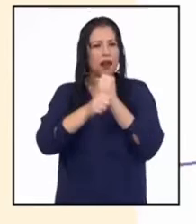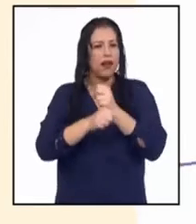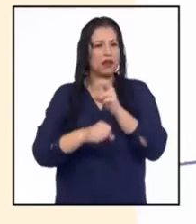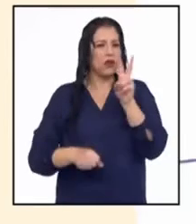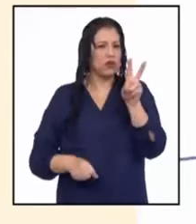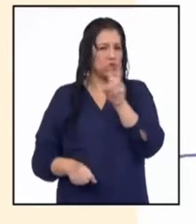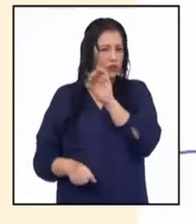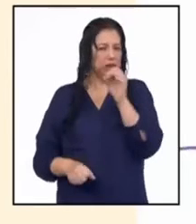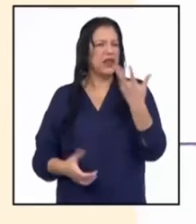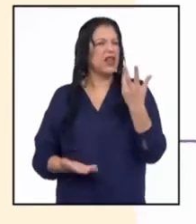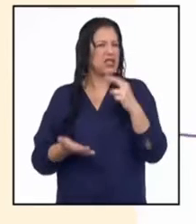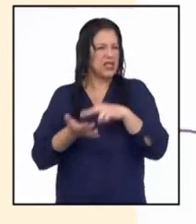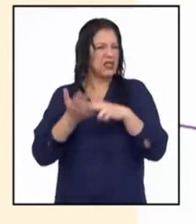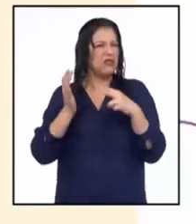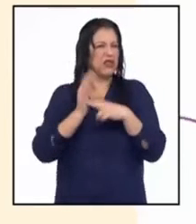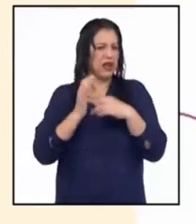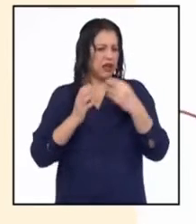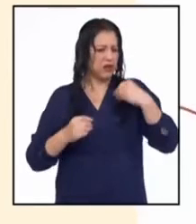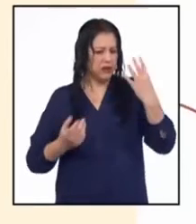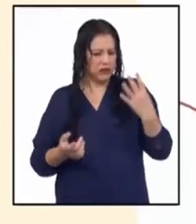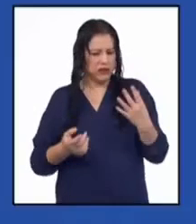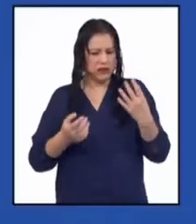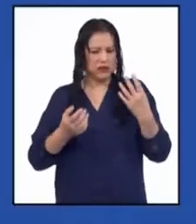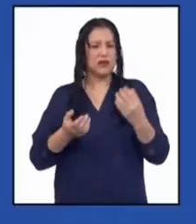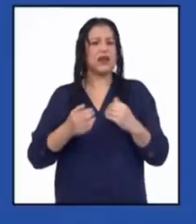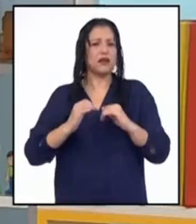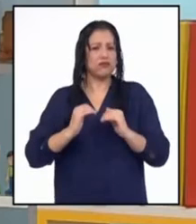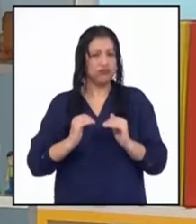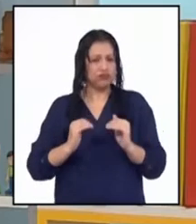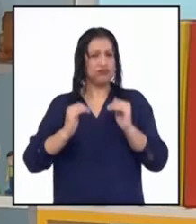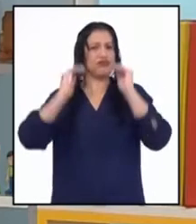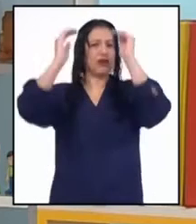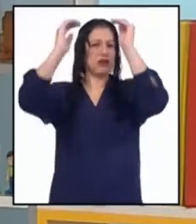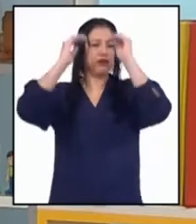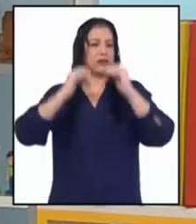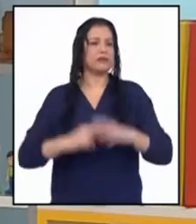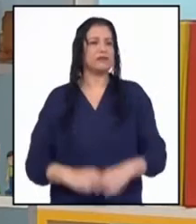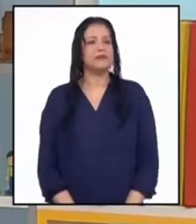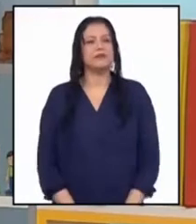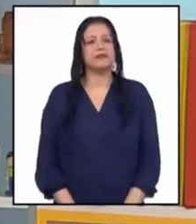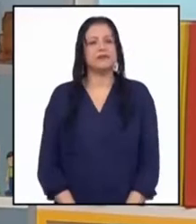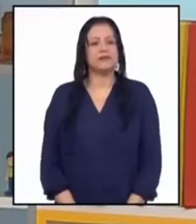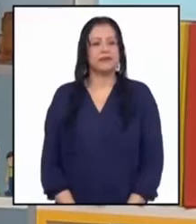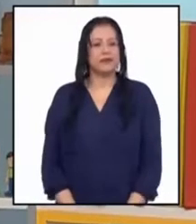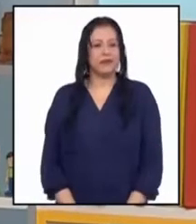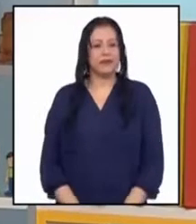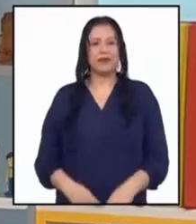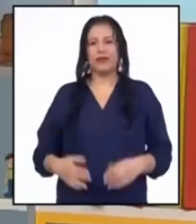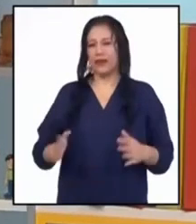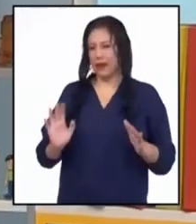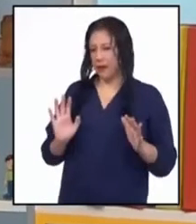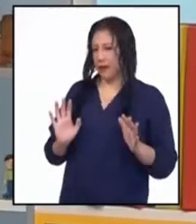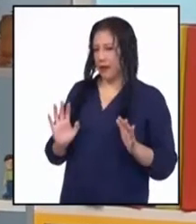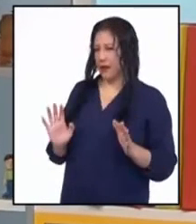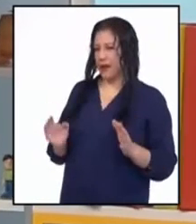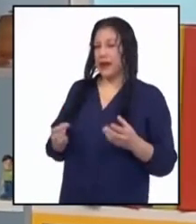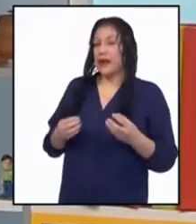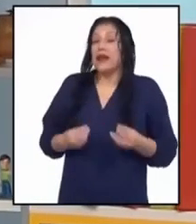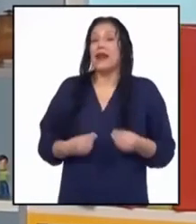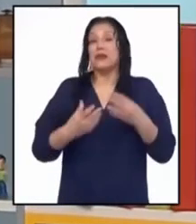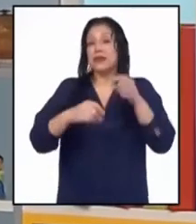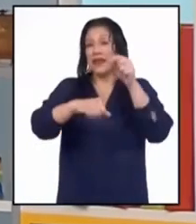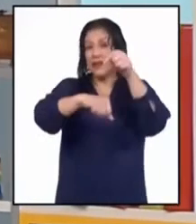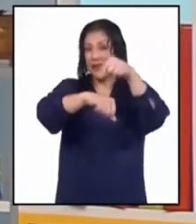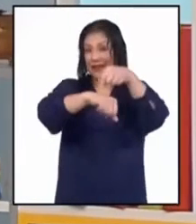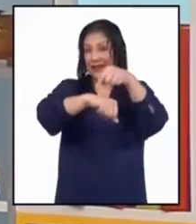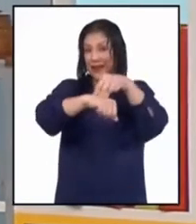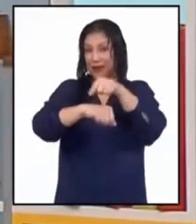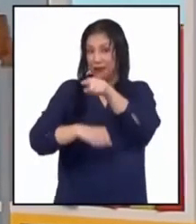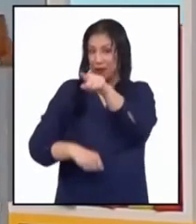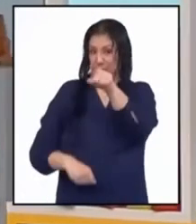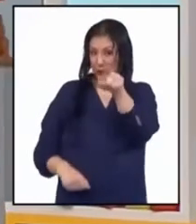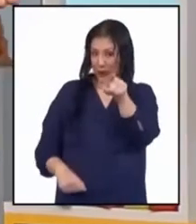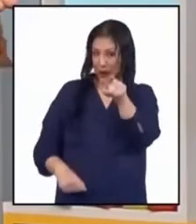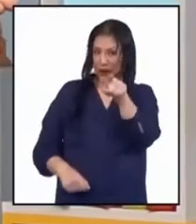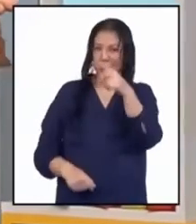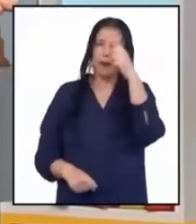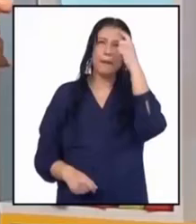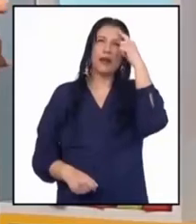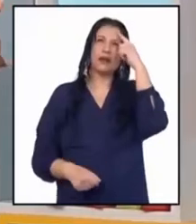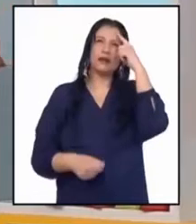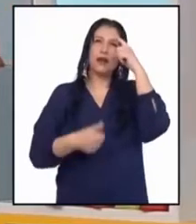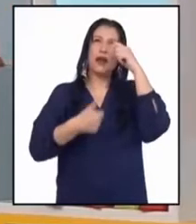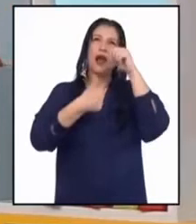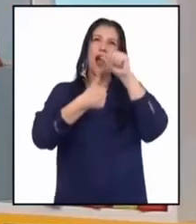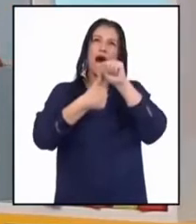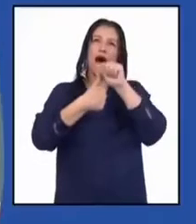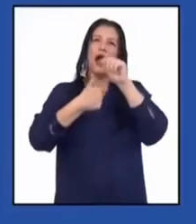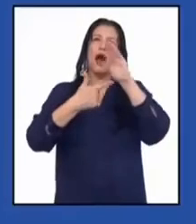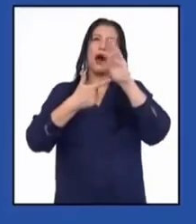los adolescentes que acaban de volverse adultos. A ver, vamos a darle unos segundos a nuestros amigos en casa para que puedan pensar